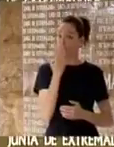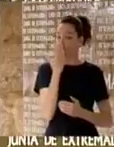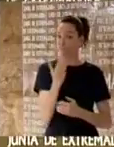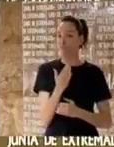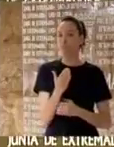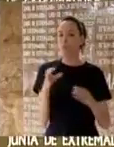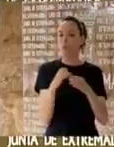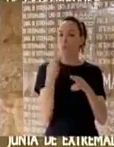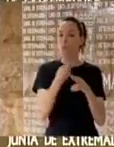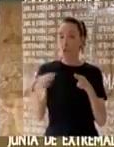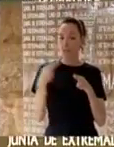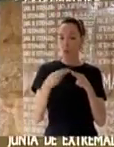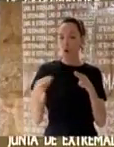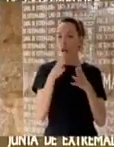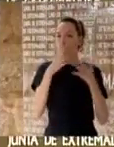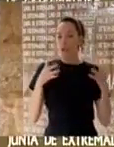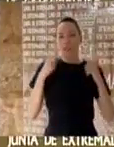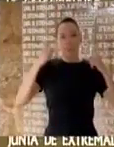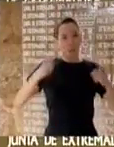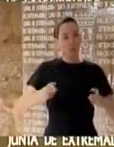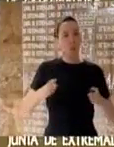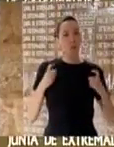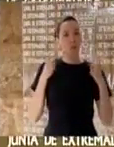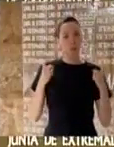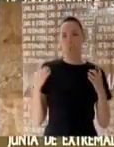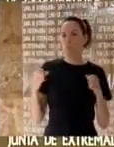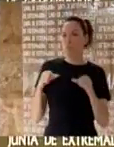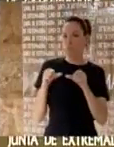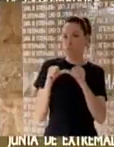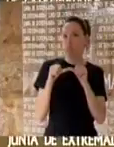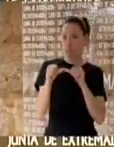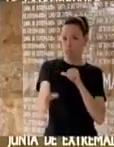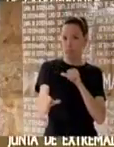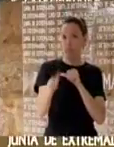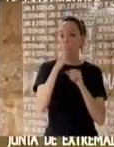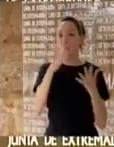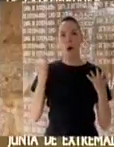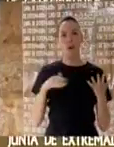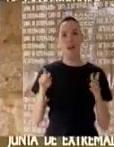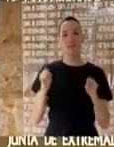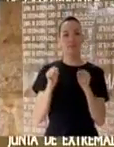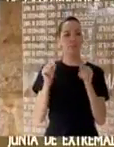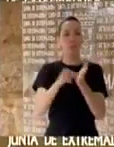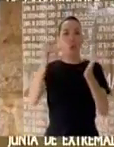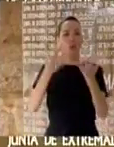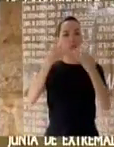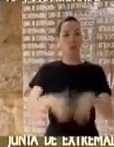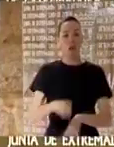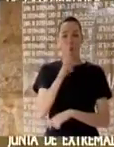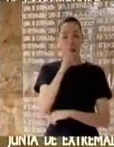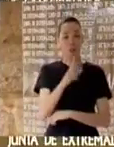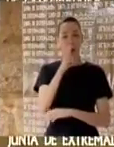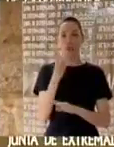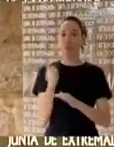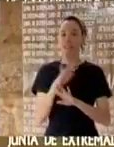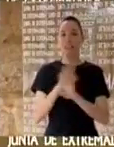que empeñarse mucho tiempo, porque no va a ser una crisis que vamos a solventar en un año ni en 2 años.